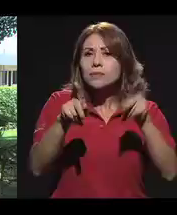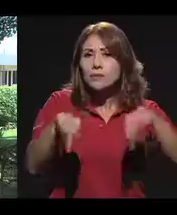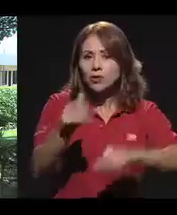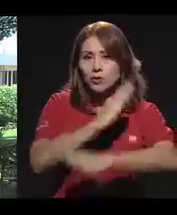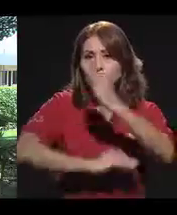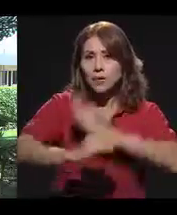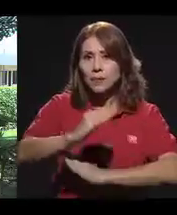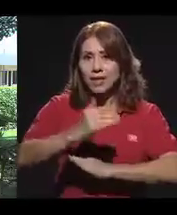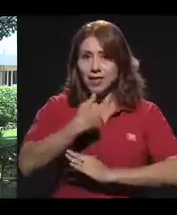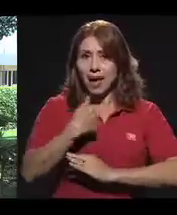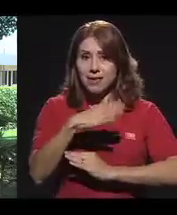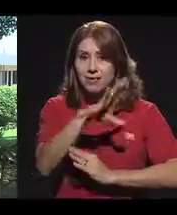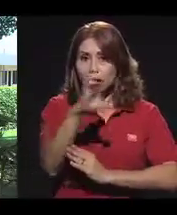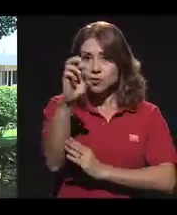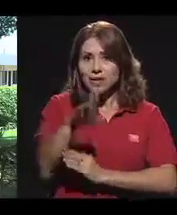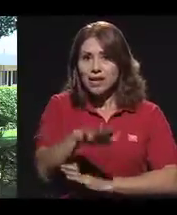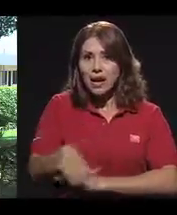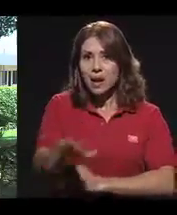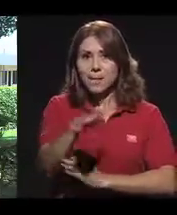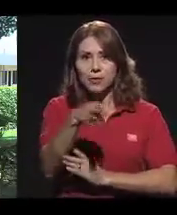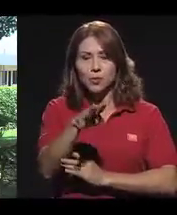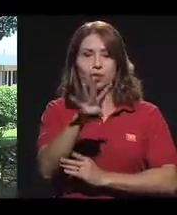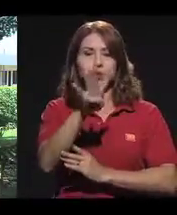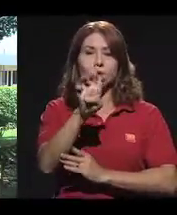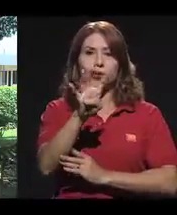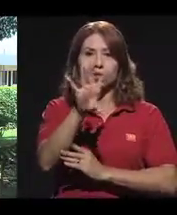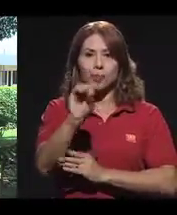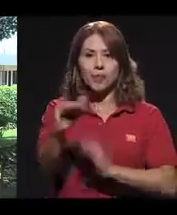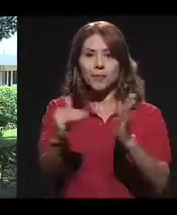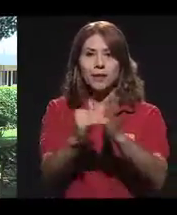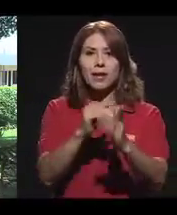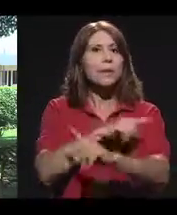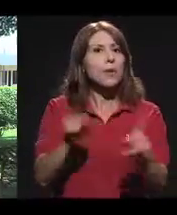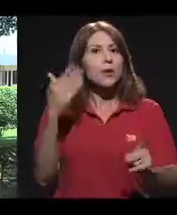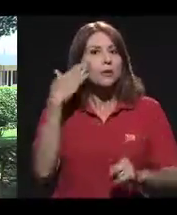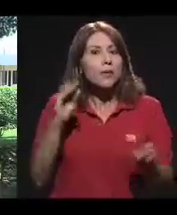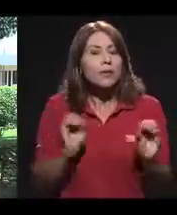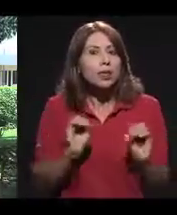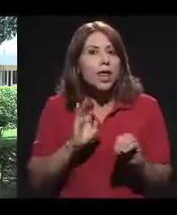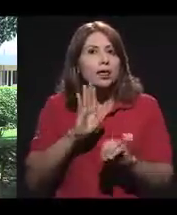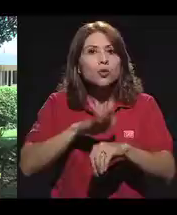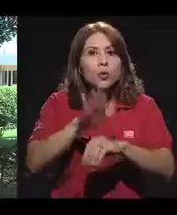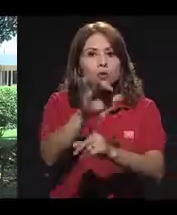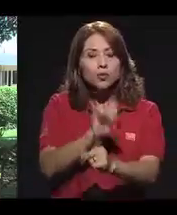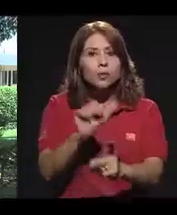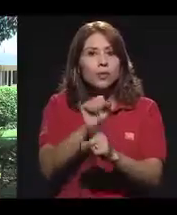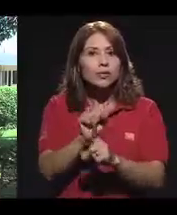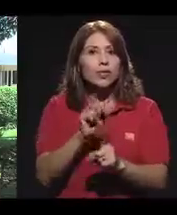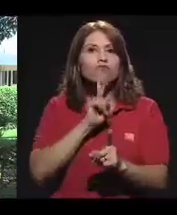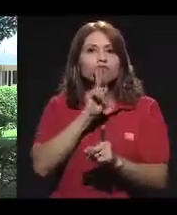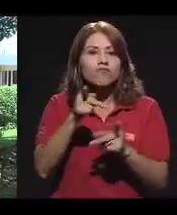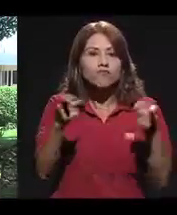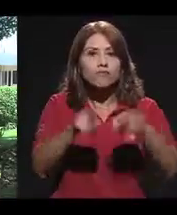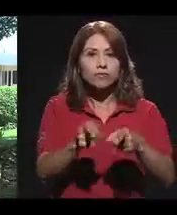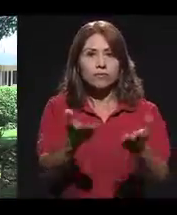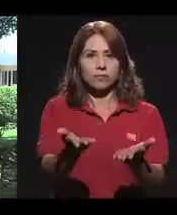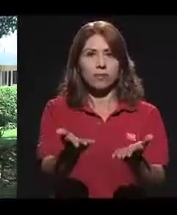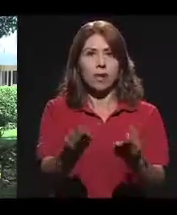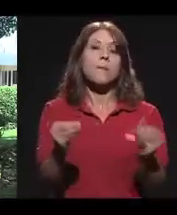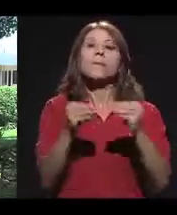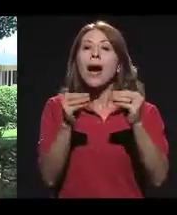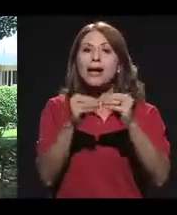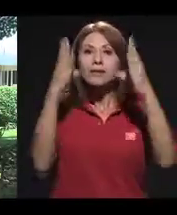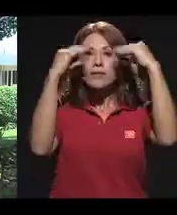son aproximadamente 450,000, pero no tenemos datos sobre su realidad, ¿verdad? Es algo más específico. Entonces se